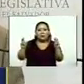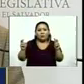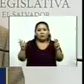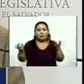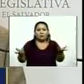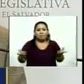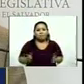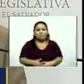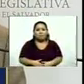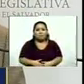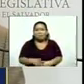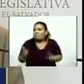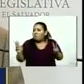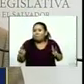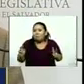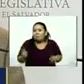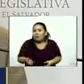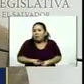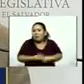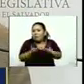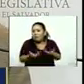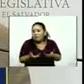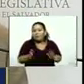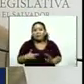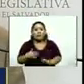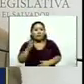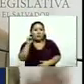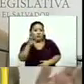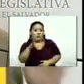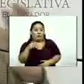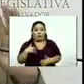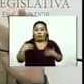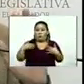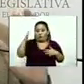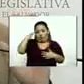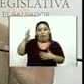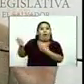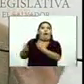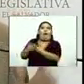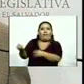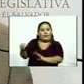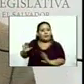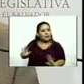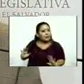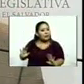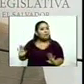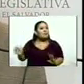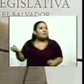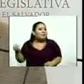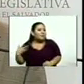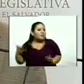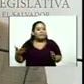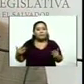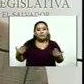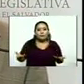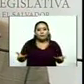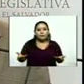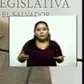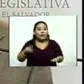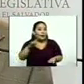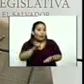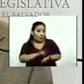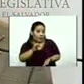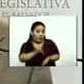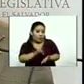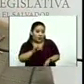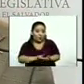mensaje, es más, dicen que, eso me han comentado, de que aprovechó